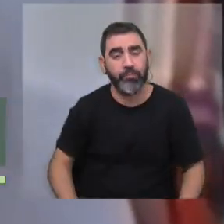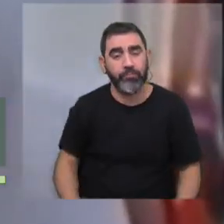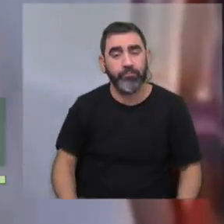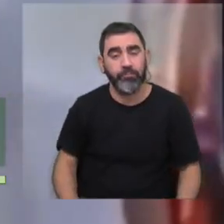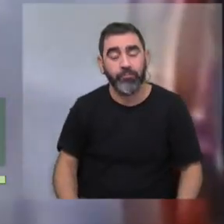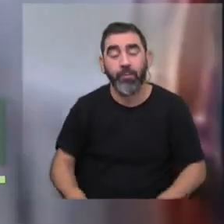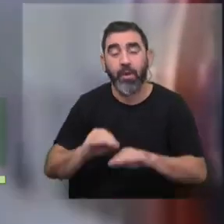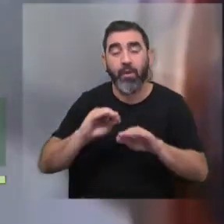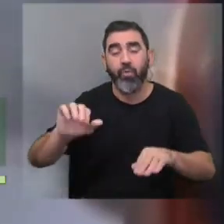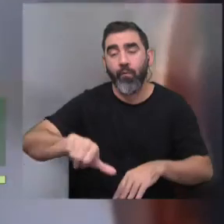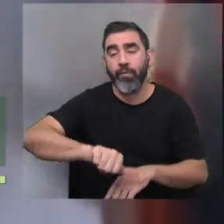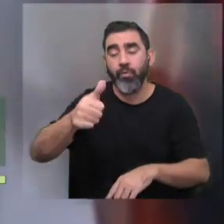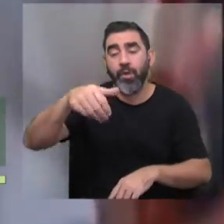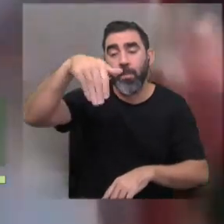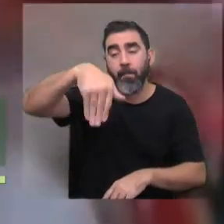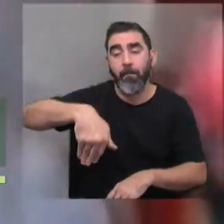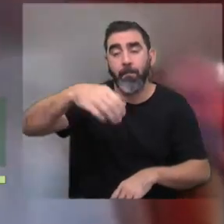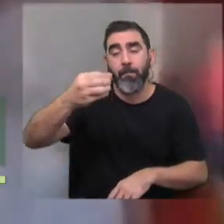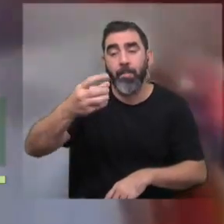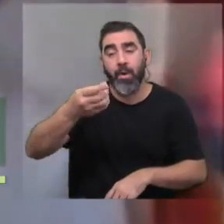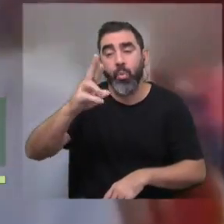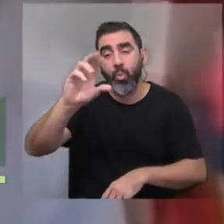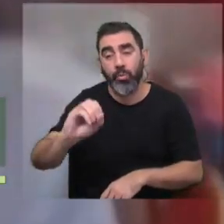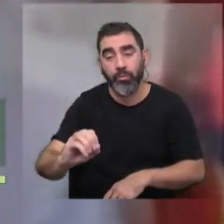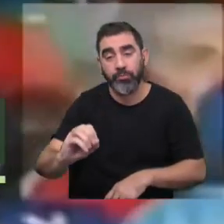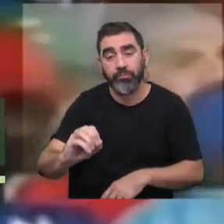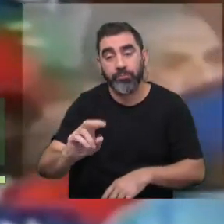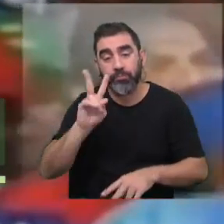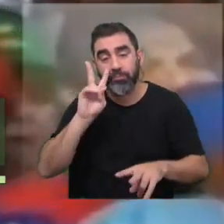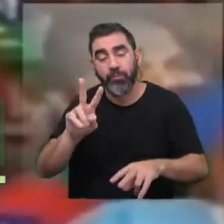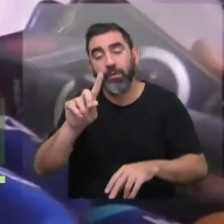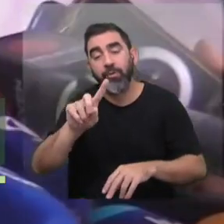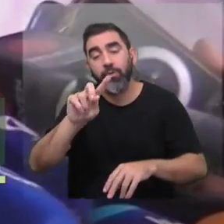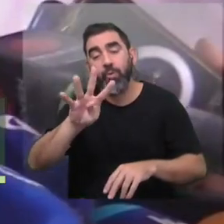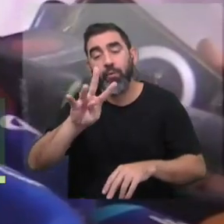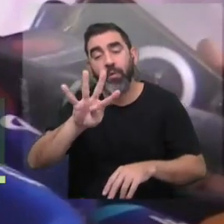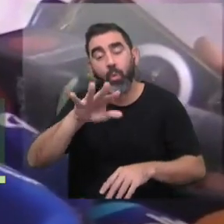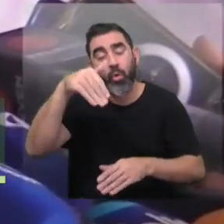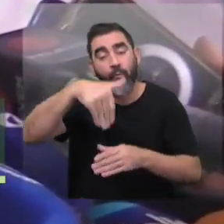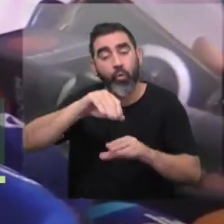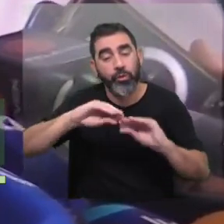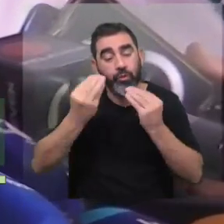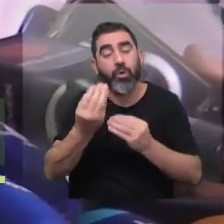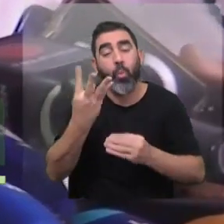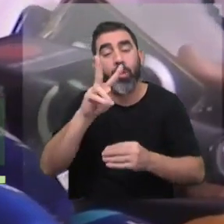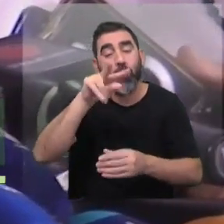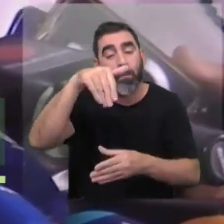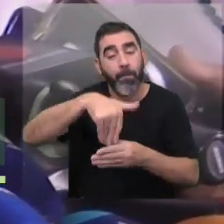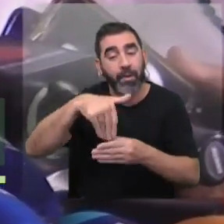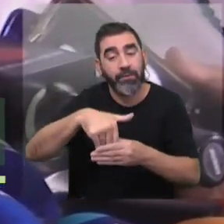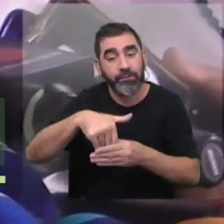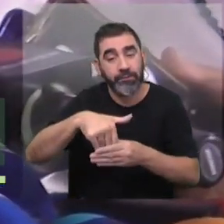anunció la victoria del presidente maduro el centro que observó 124 elecciones en 42 países desde su